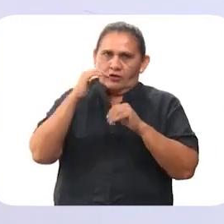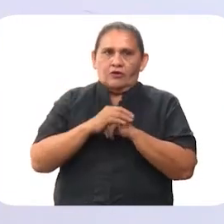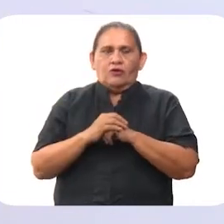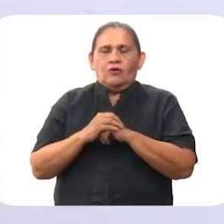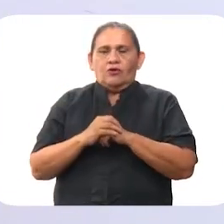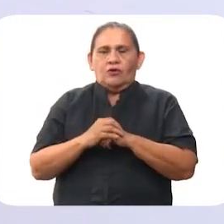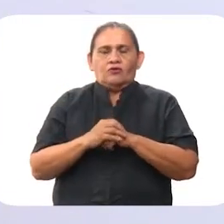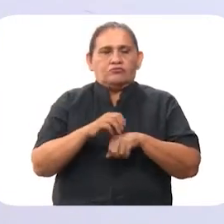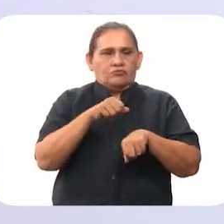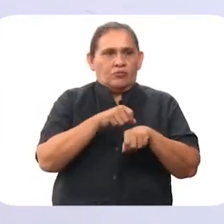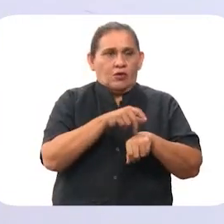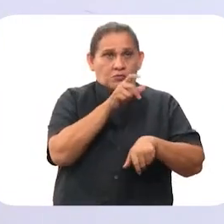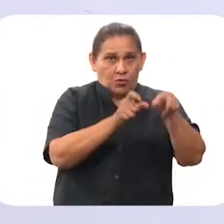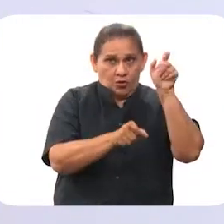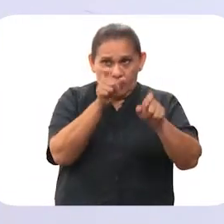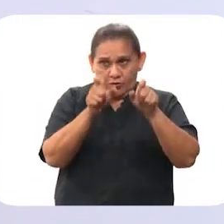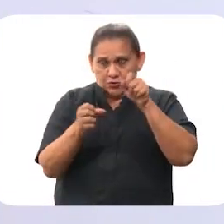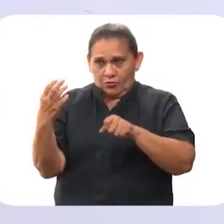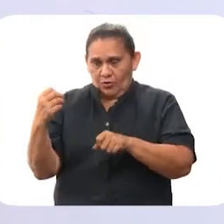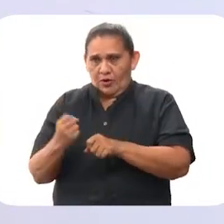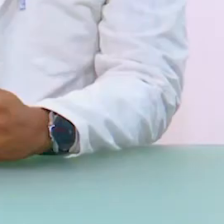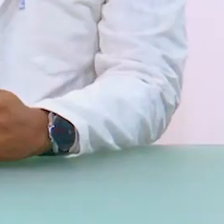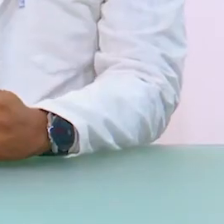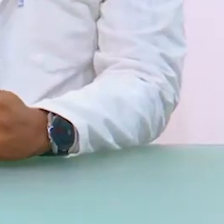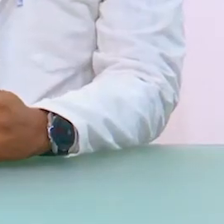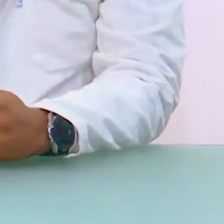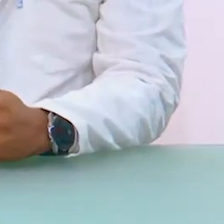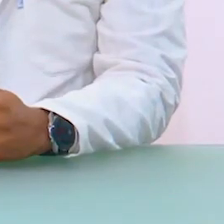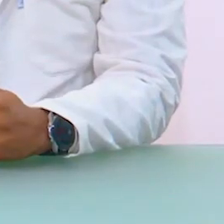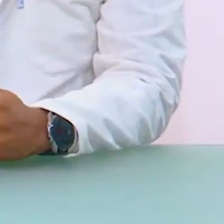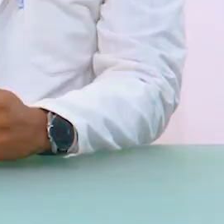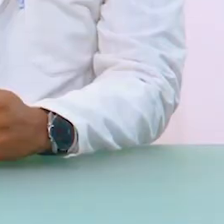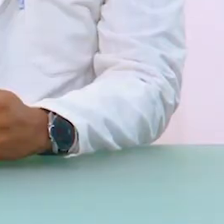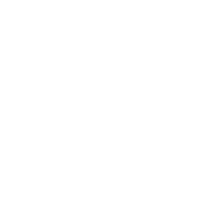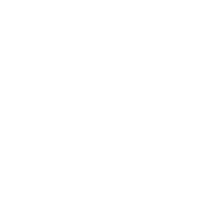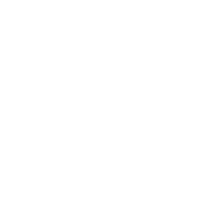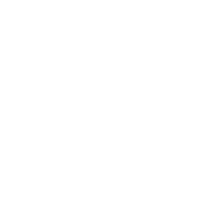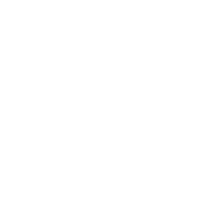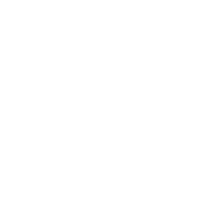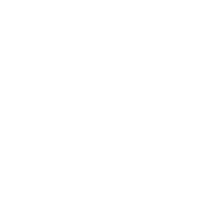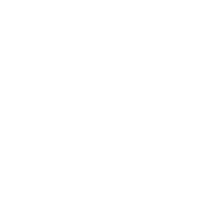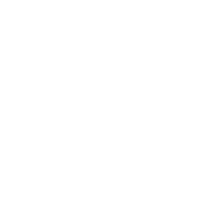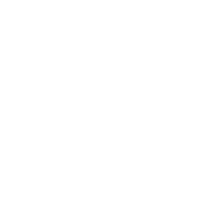indicadores semanales del Semáforo Estatal de Salud marcan color naranja. Muchas gracias.